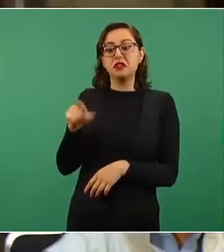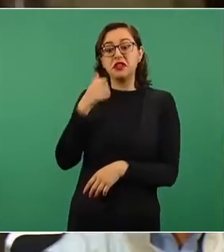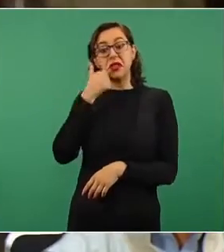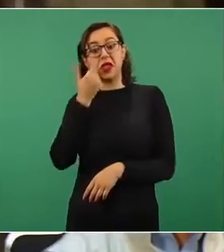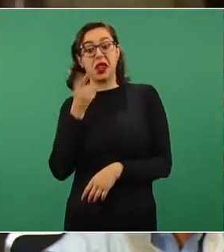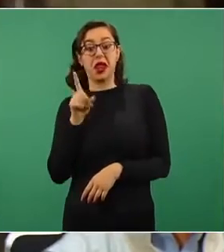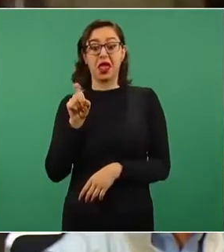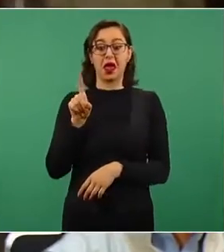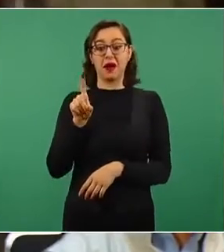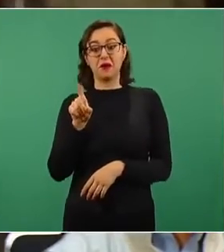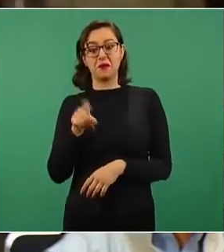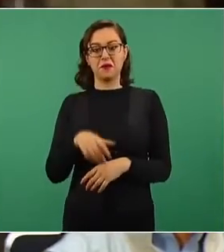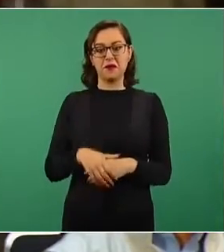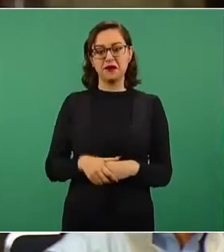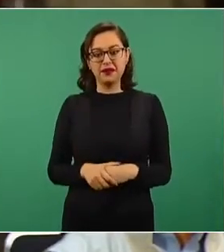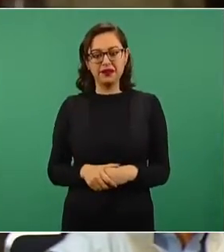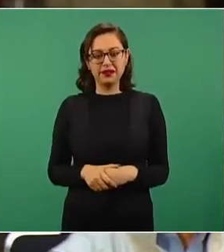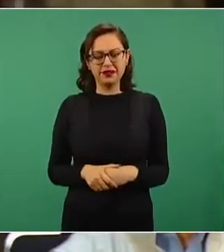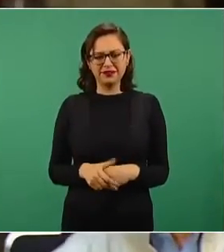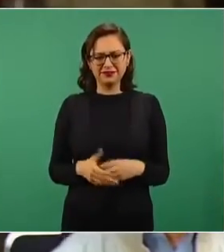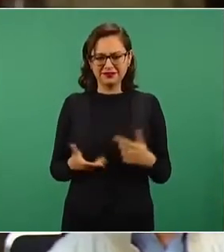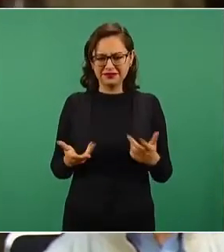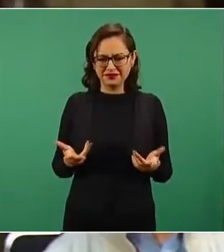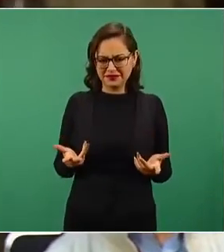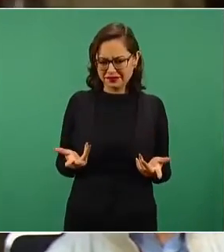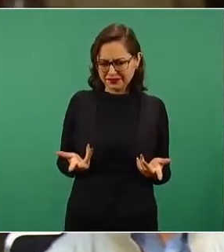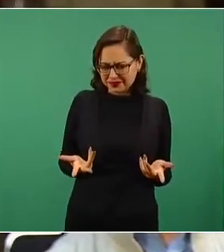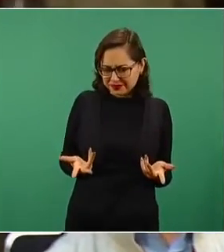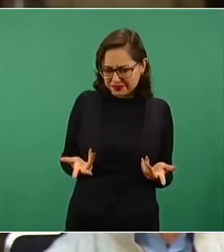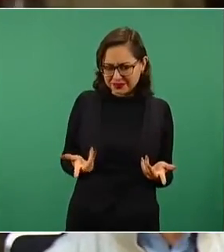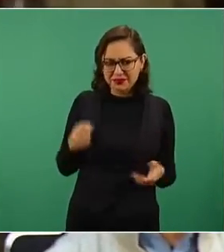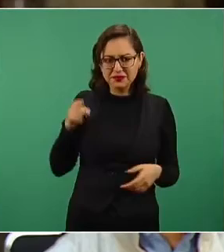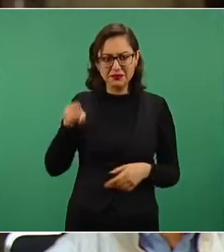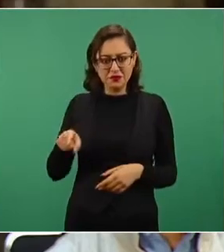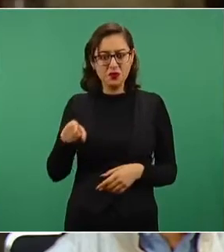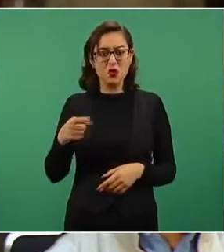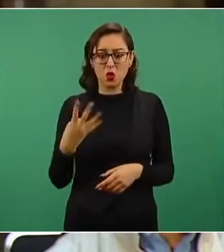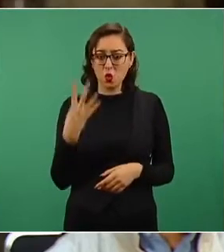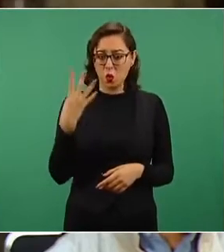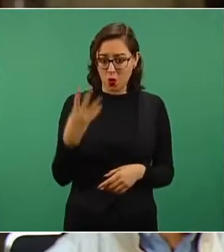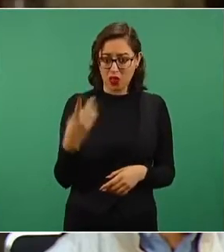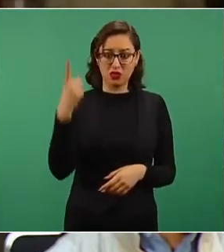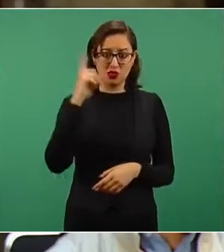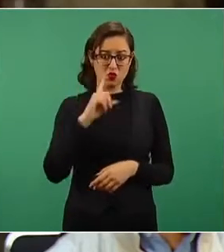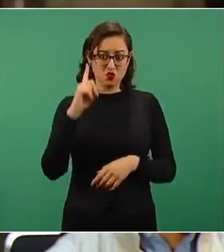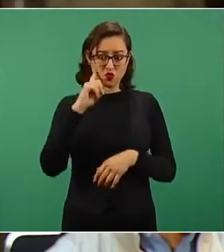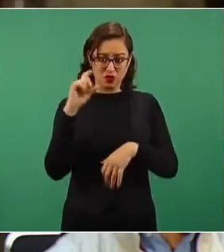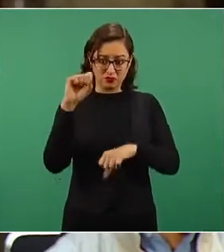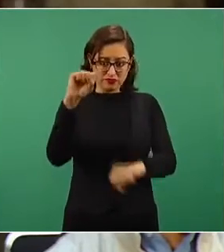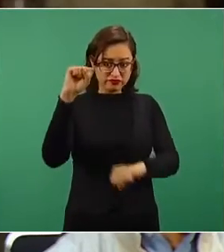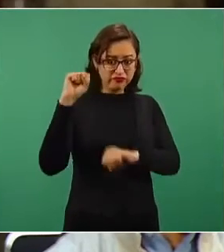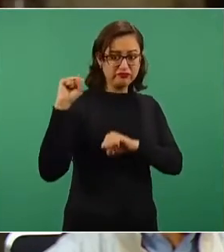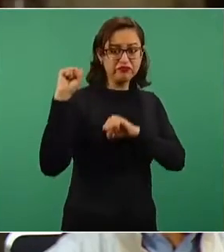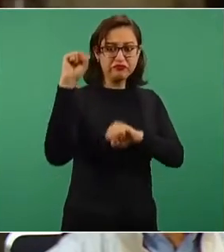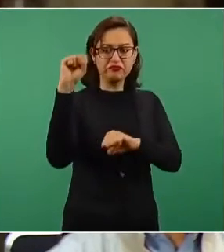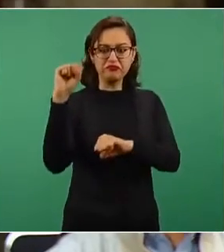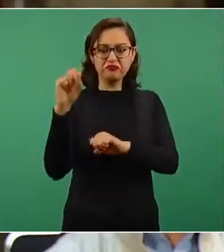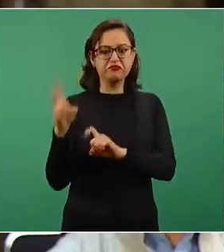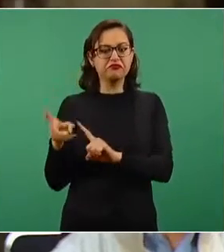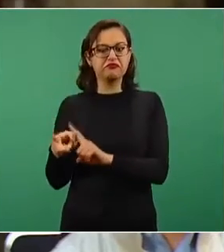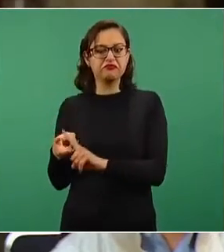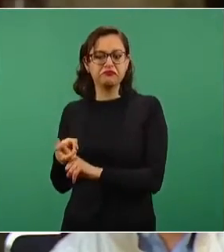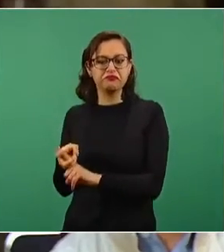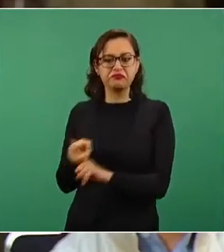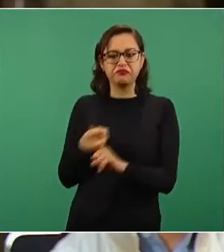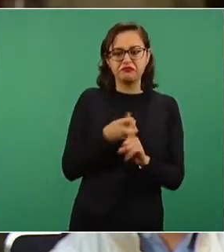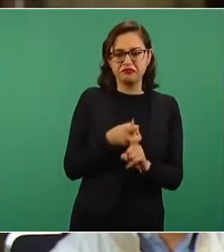agua. Ahí en la protesta hubo 4 mujeres indígenas que fueron secuestradas